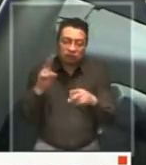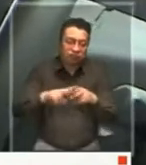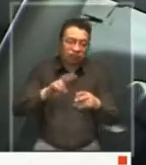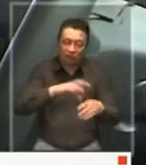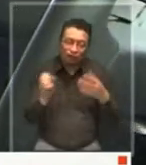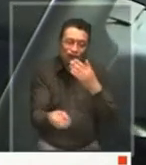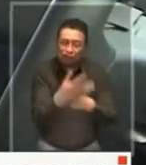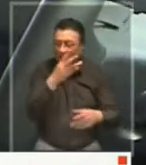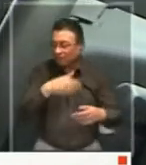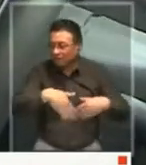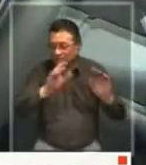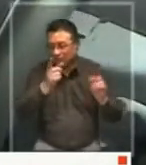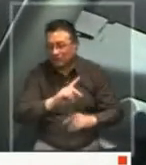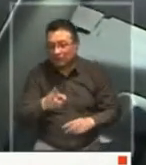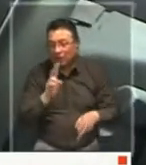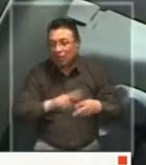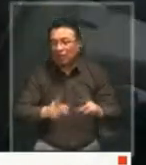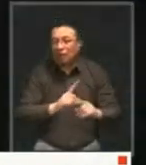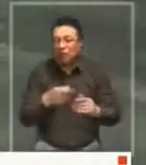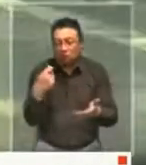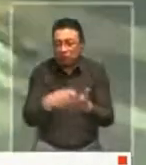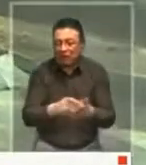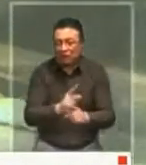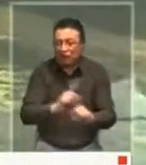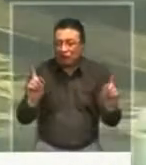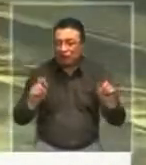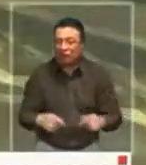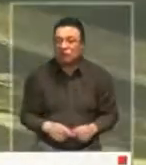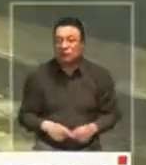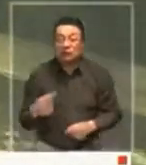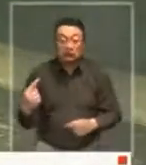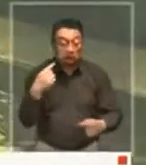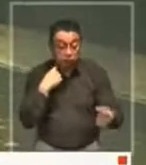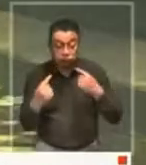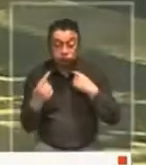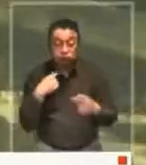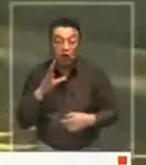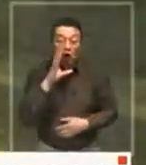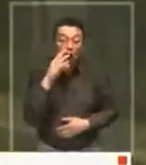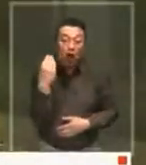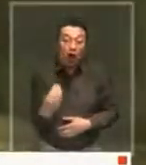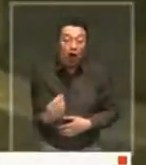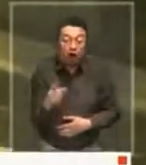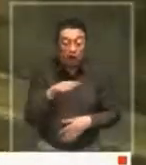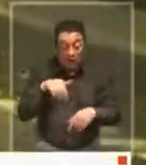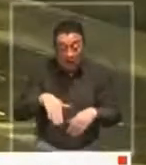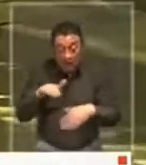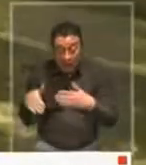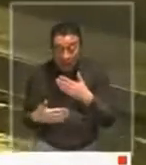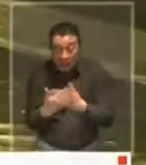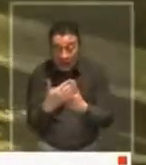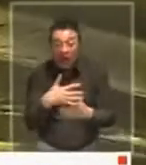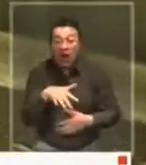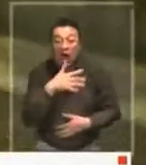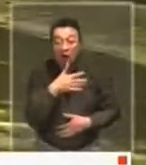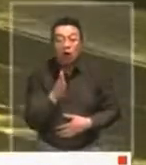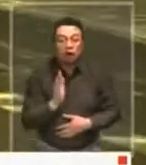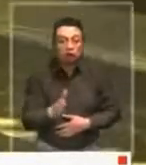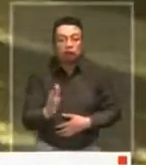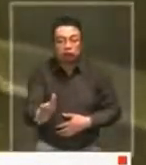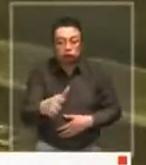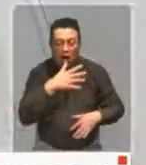no, no vale la pena que siga eso, no cobrar. Las fallas son tan evidentes que hasta esta mañana el agua aún circulaba por